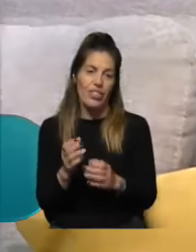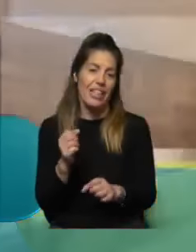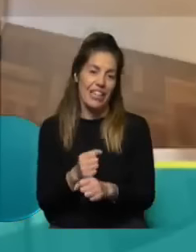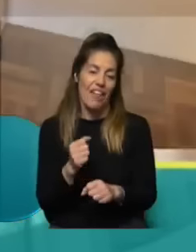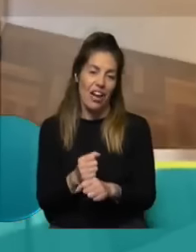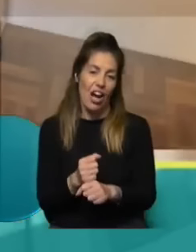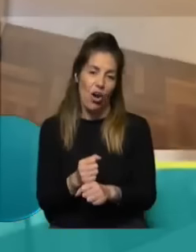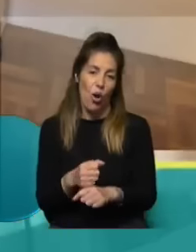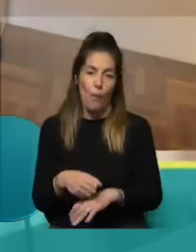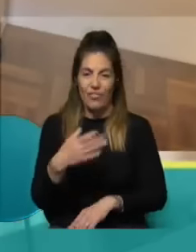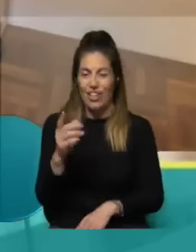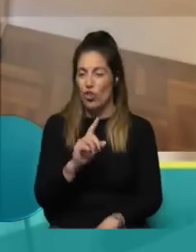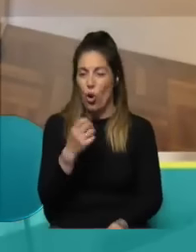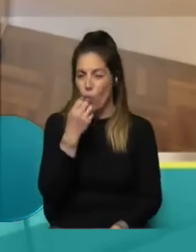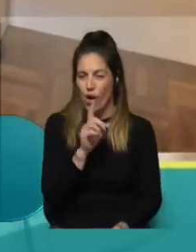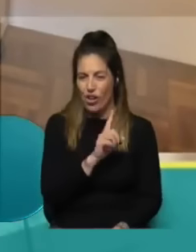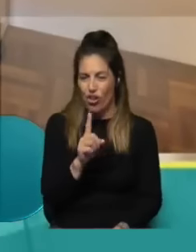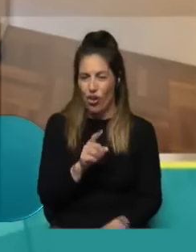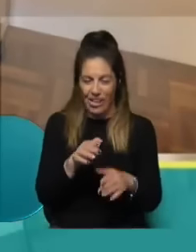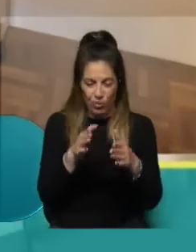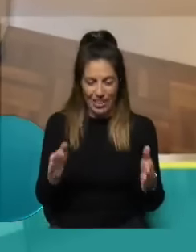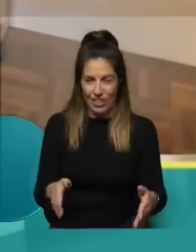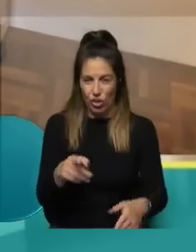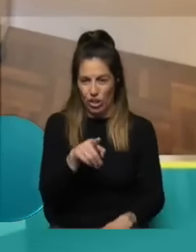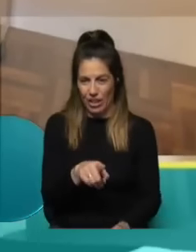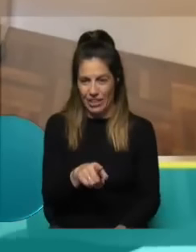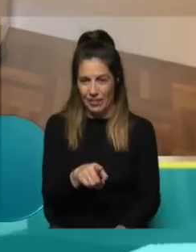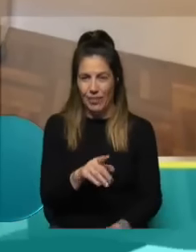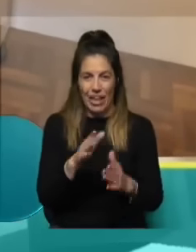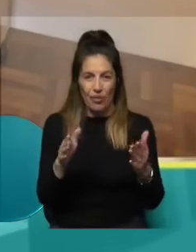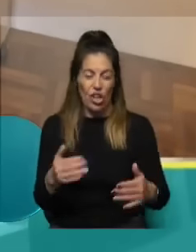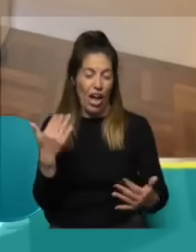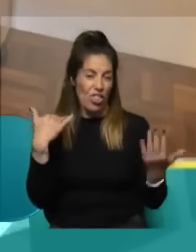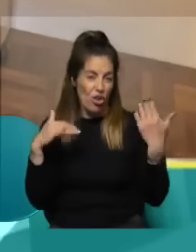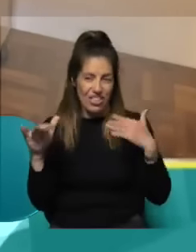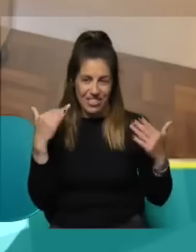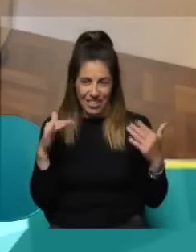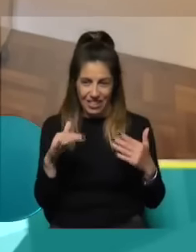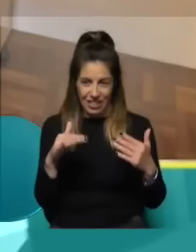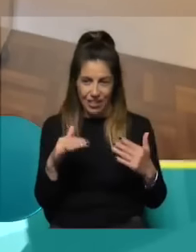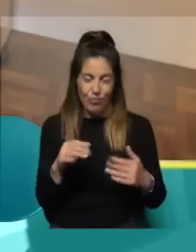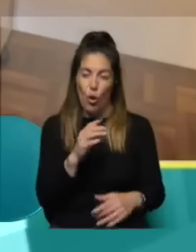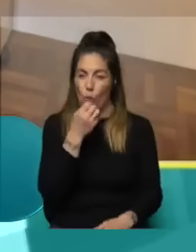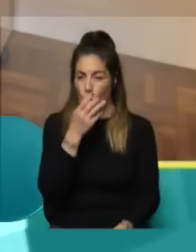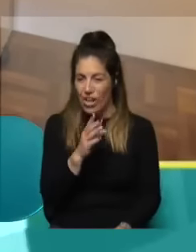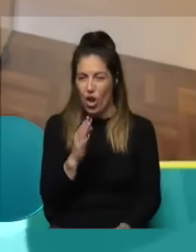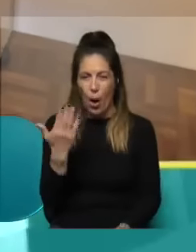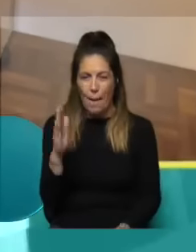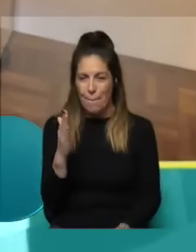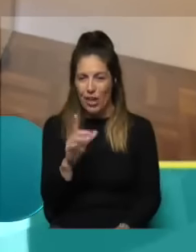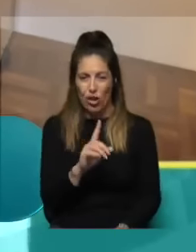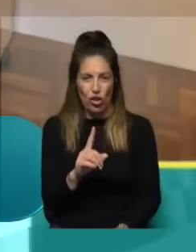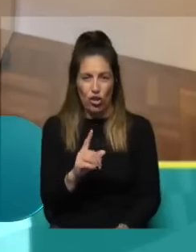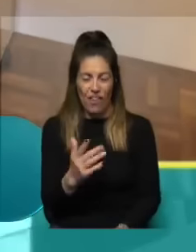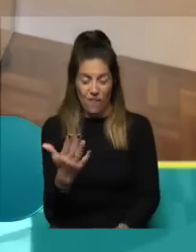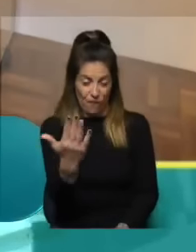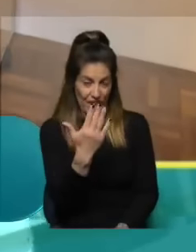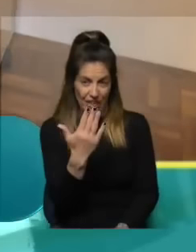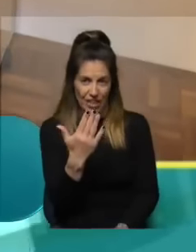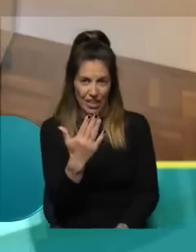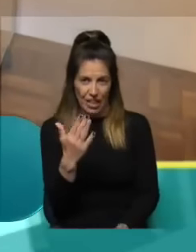bueno tampoco los espejos o tener espejos. Ahí tenemos un ejemplo de un escritorio de adolescente. ¿Ah? No es bueno tener espejo. Porque tiene enfrente el espejo. Sí, o espejo